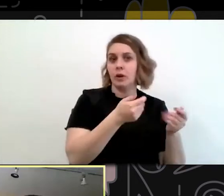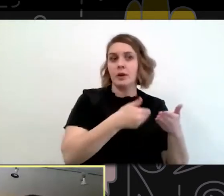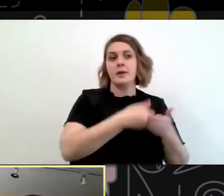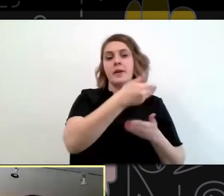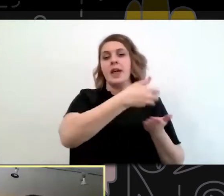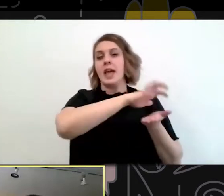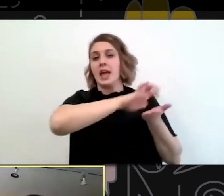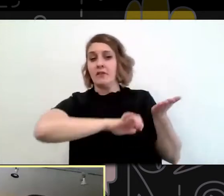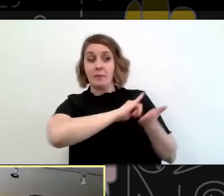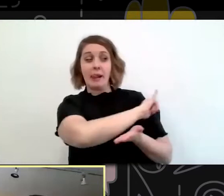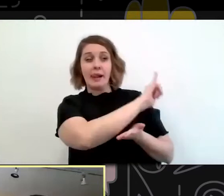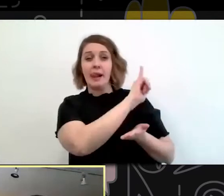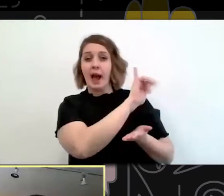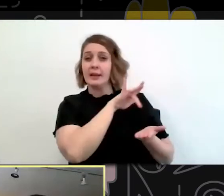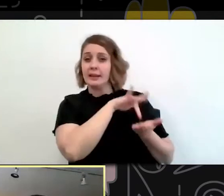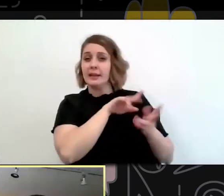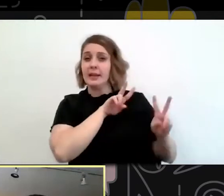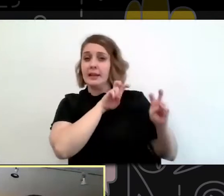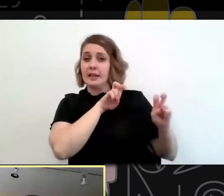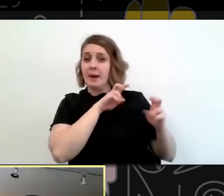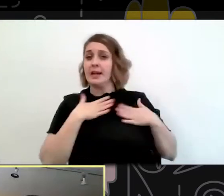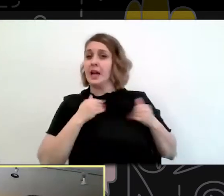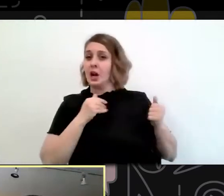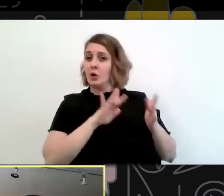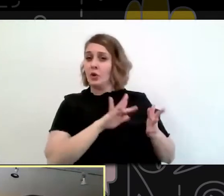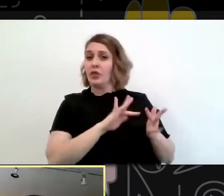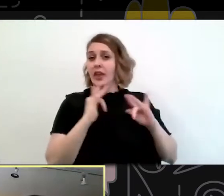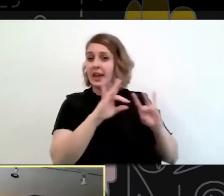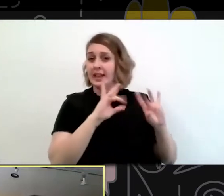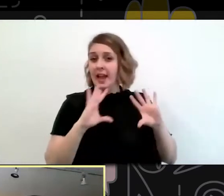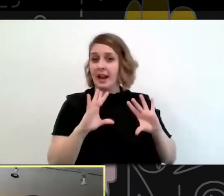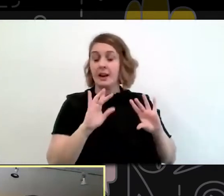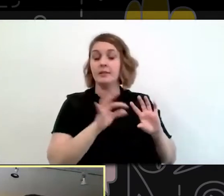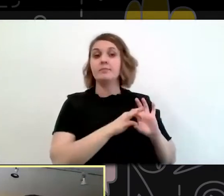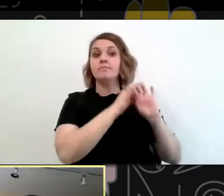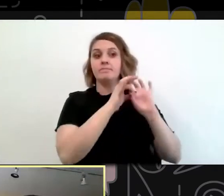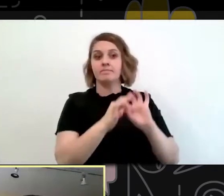informes existentes sobre salud digital y en concreto dentro de ellos sobre